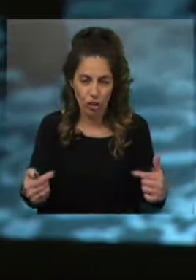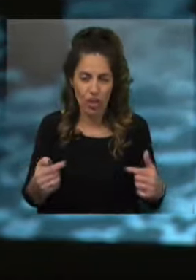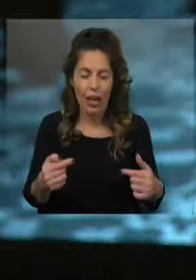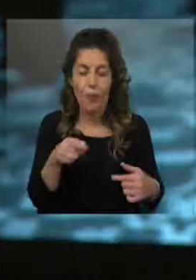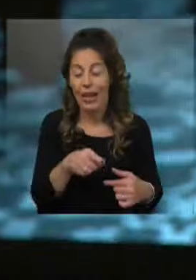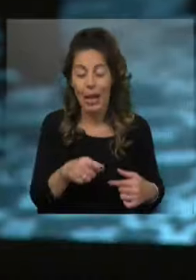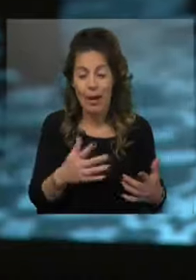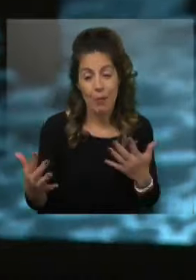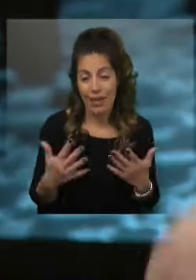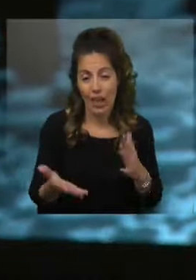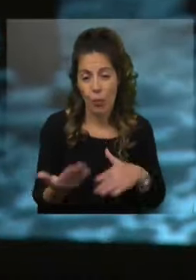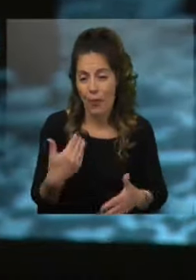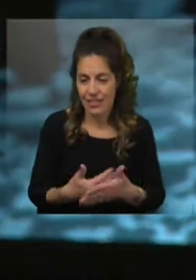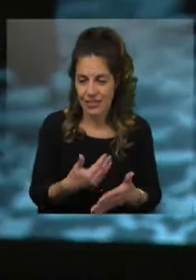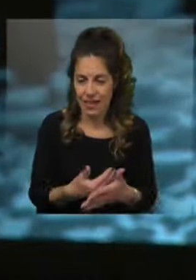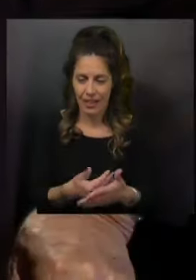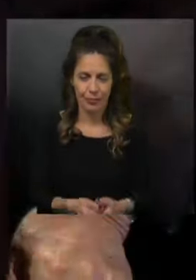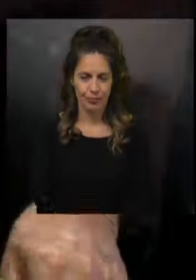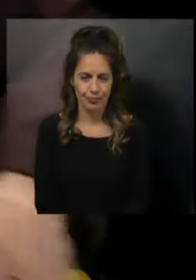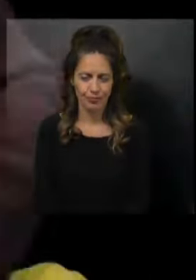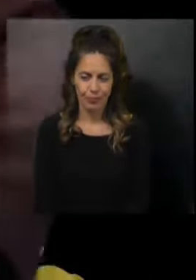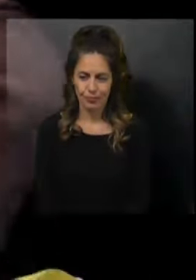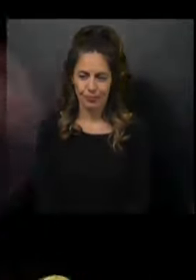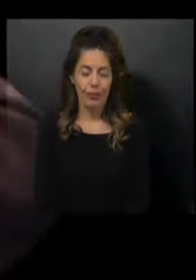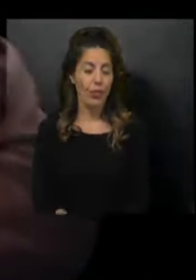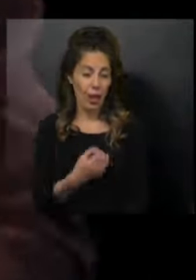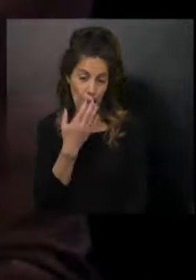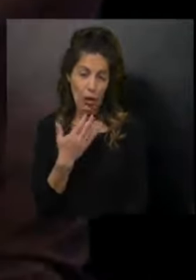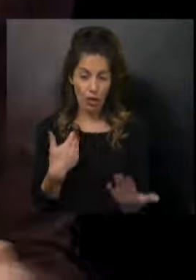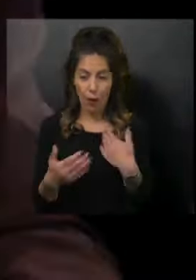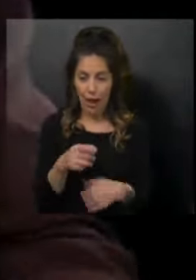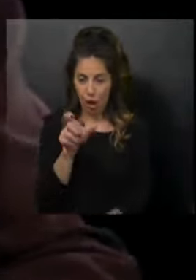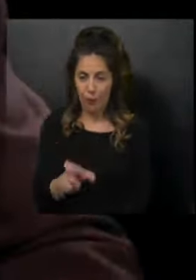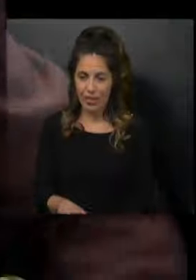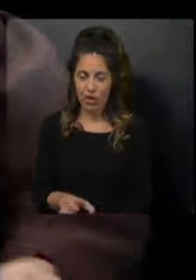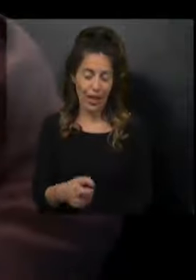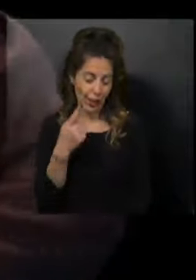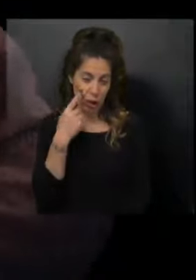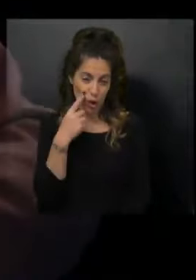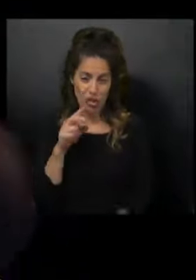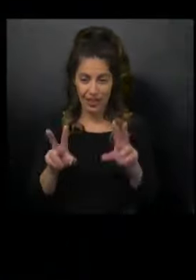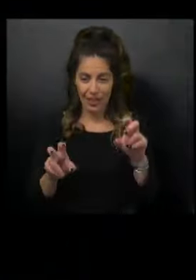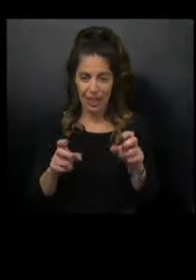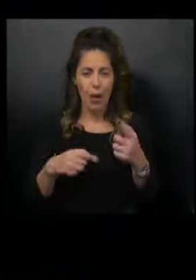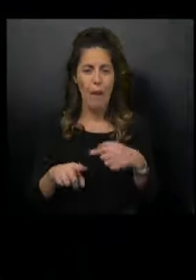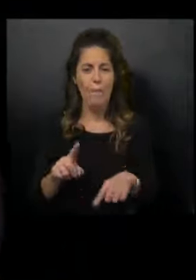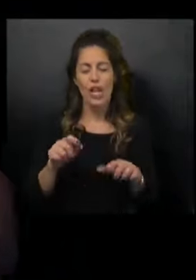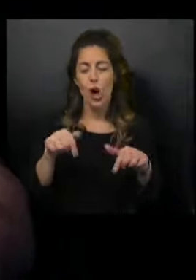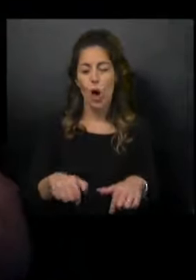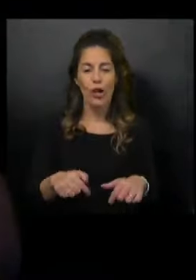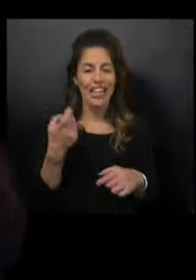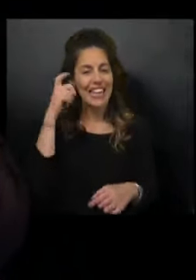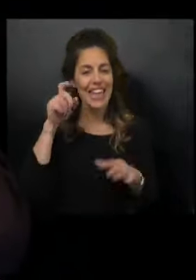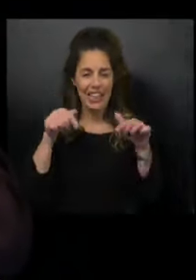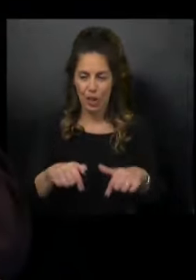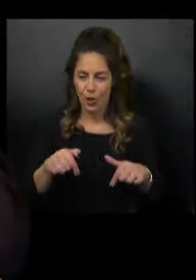bueno es como Bueno muy bien este Está bueno está bueno hablar con gente que está pero el asunto de hoy o la idea de